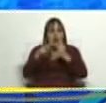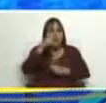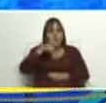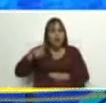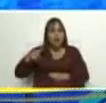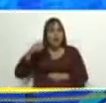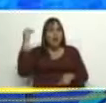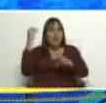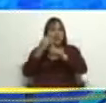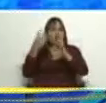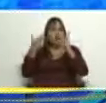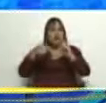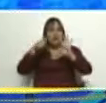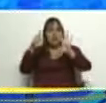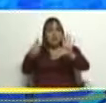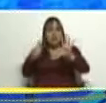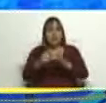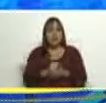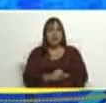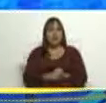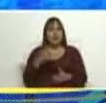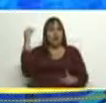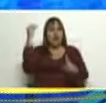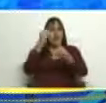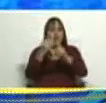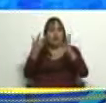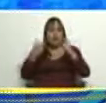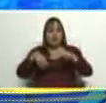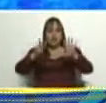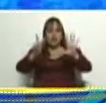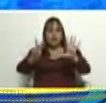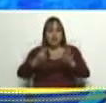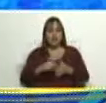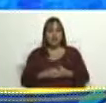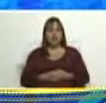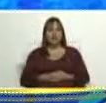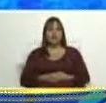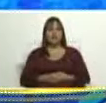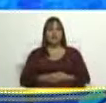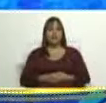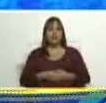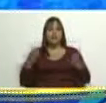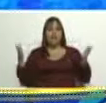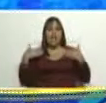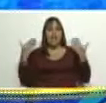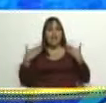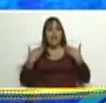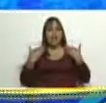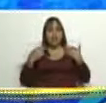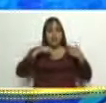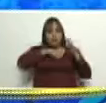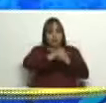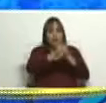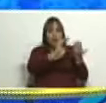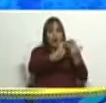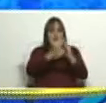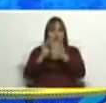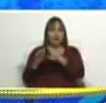vértice número 6. Vértice número 7. Alegría para mi comunidad.